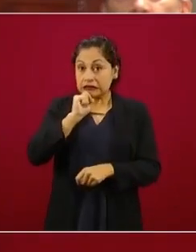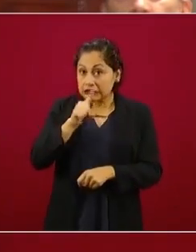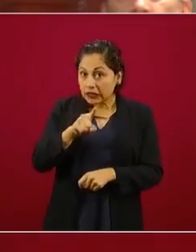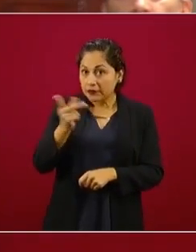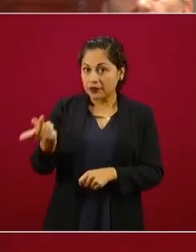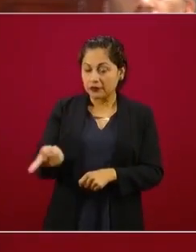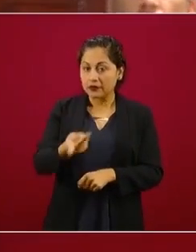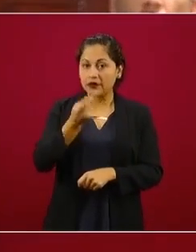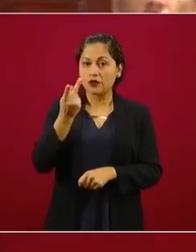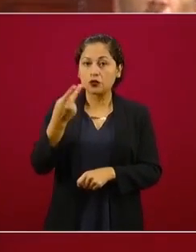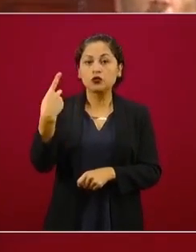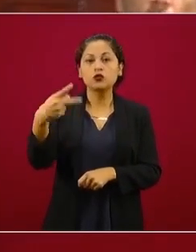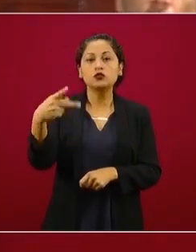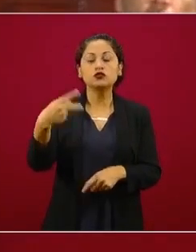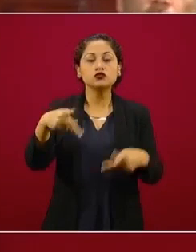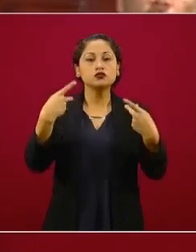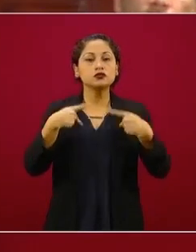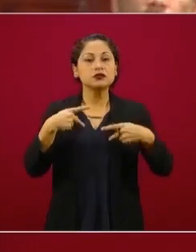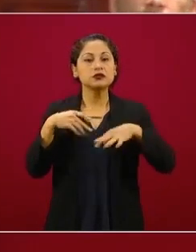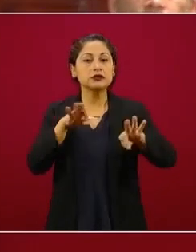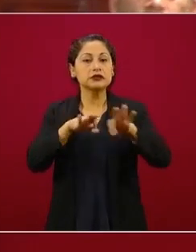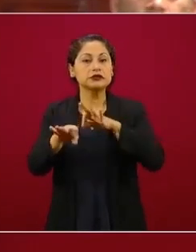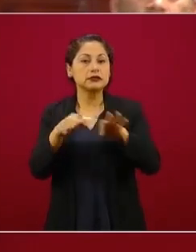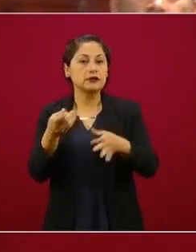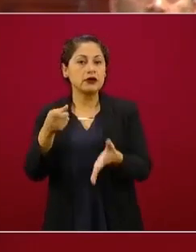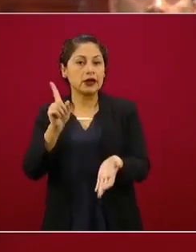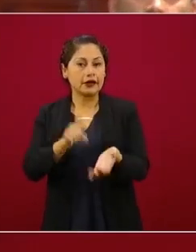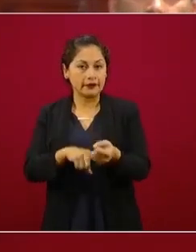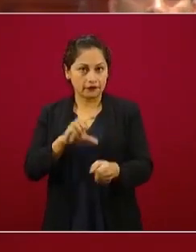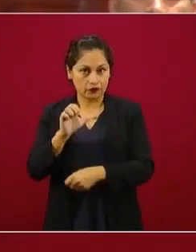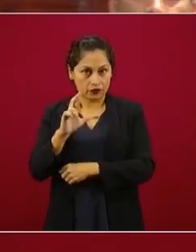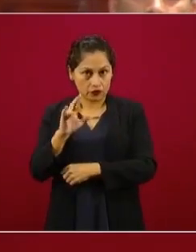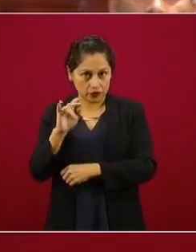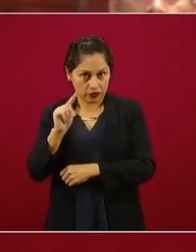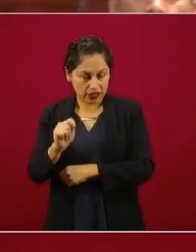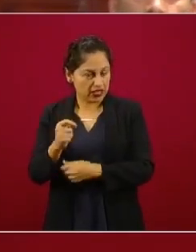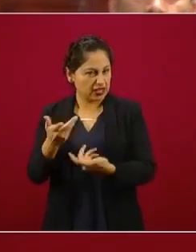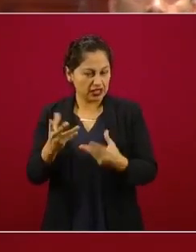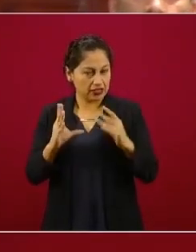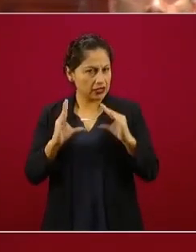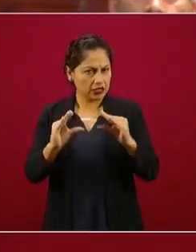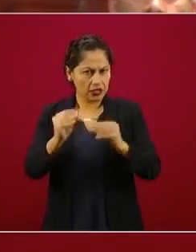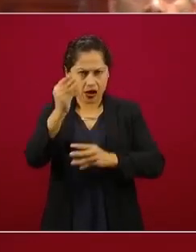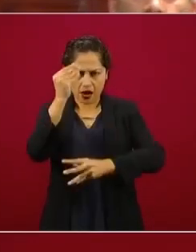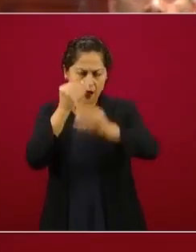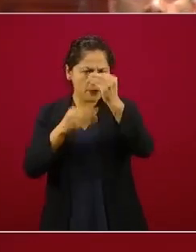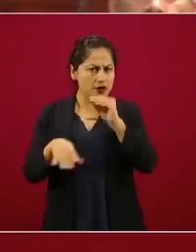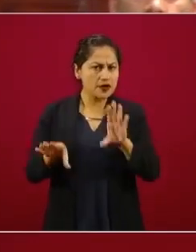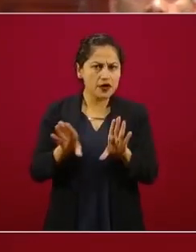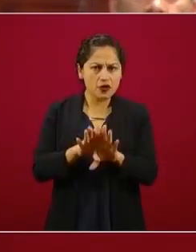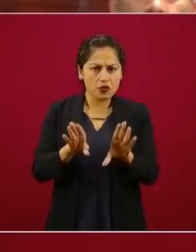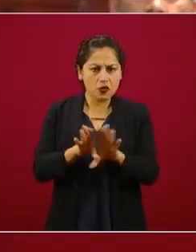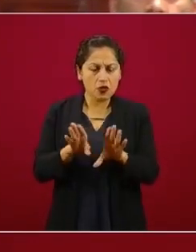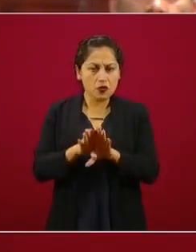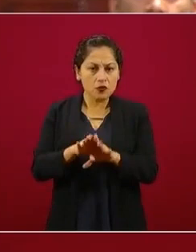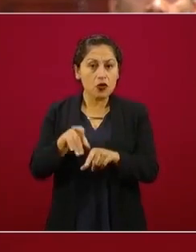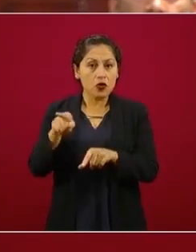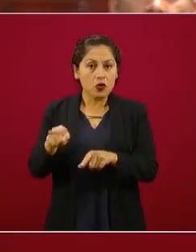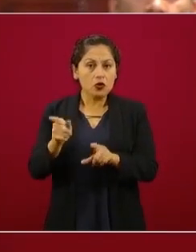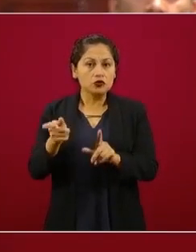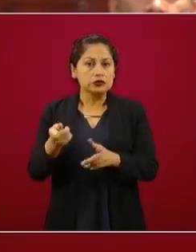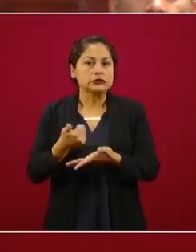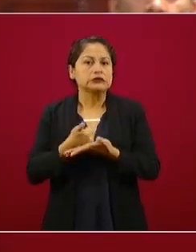ustedes de alguna manera tomado las riendas precisamente en una situación tan compleja como lo que es el